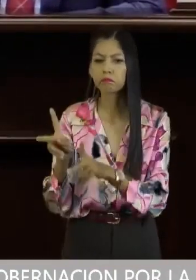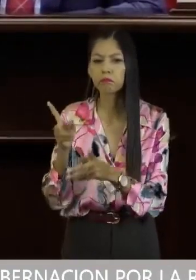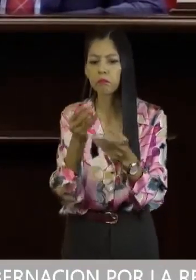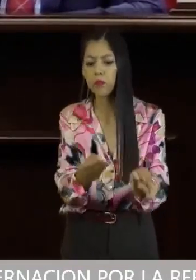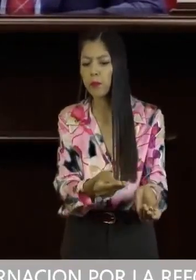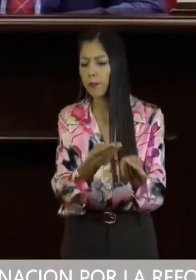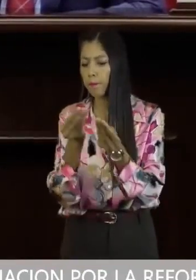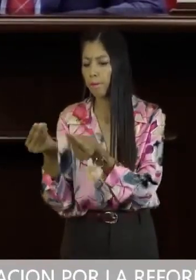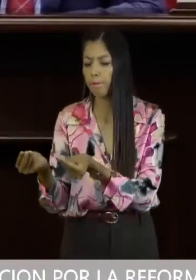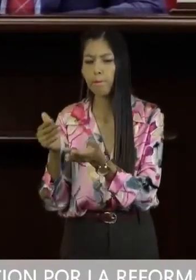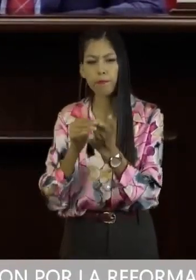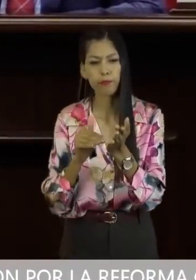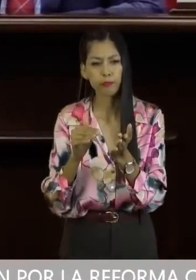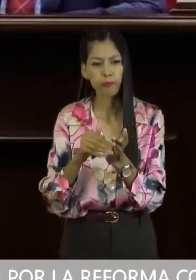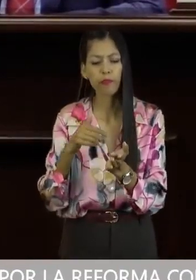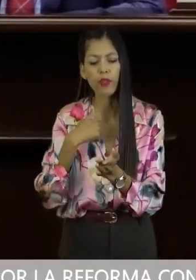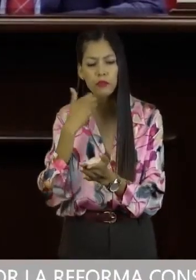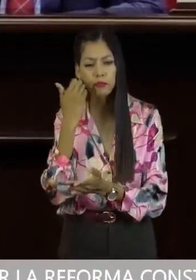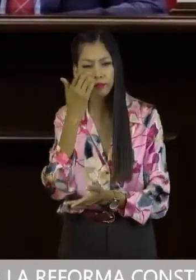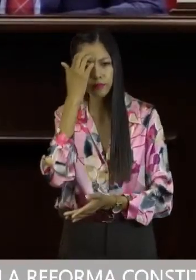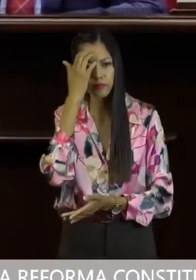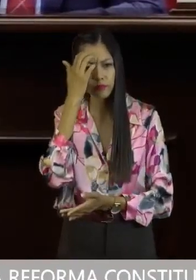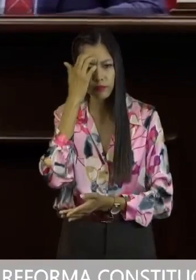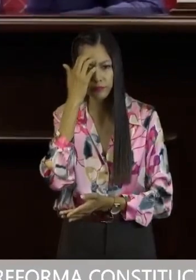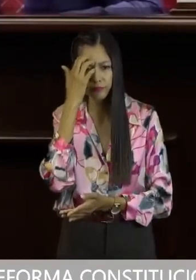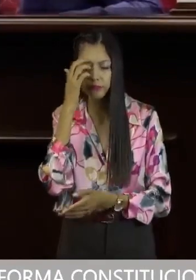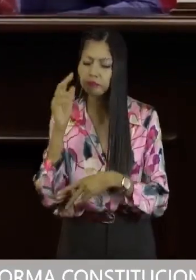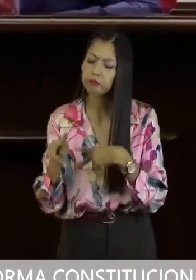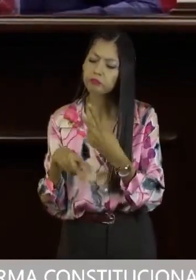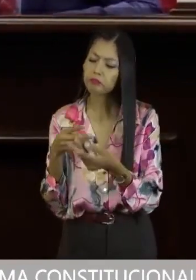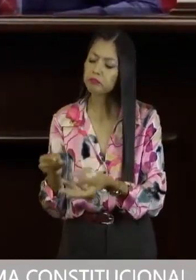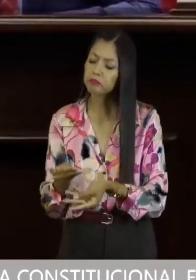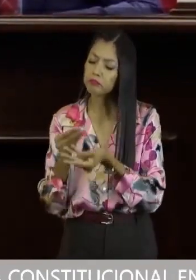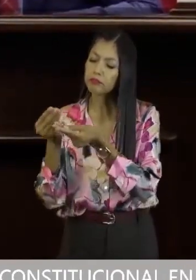que conozcas. Y me fue a ver y me llevó la iniciativa.